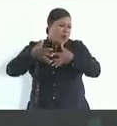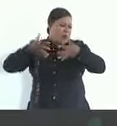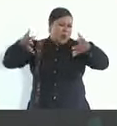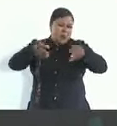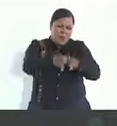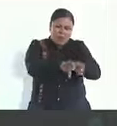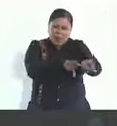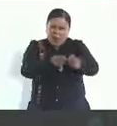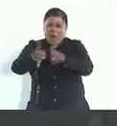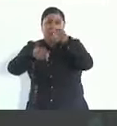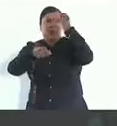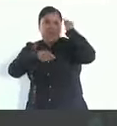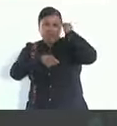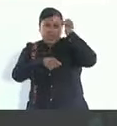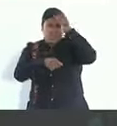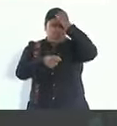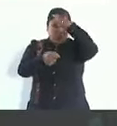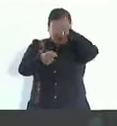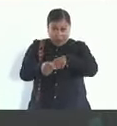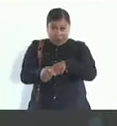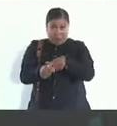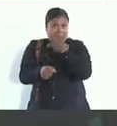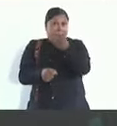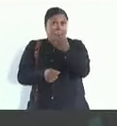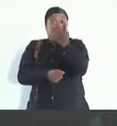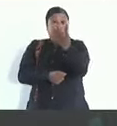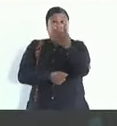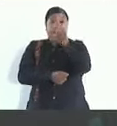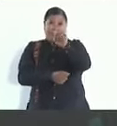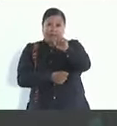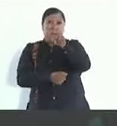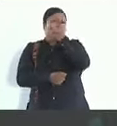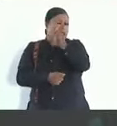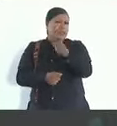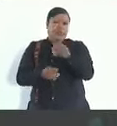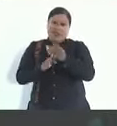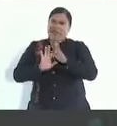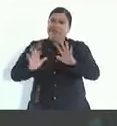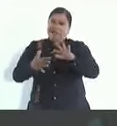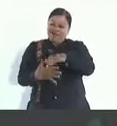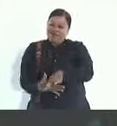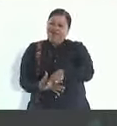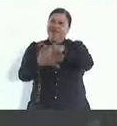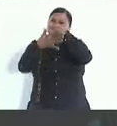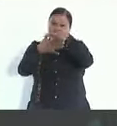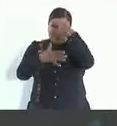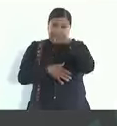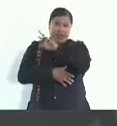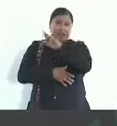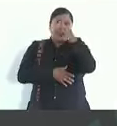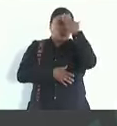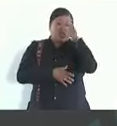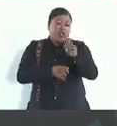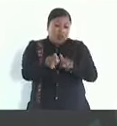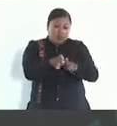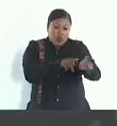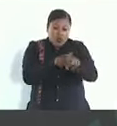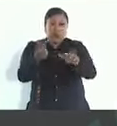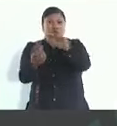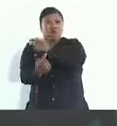pueblos y culturas. Y fue la cuarta transformación la que hizo posible que se reconozca a los pueblos y